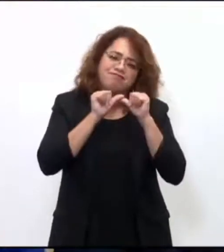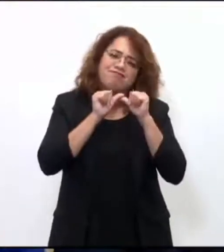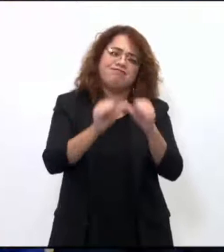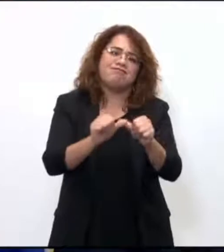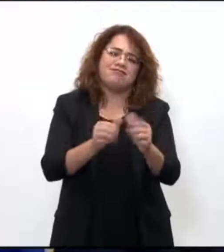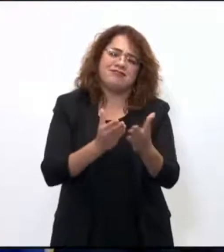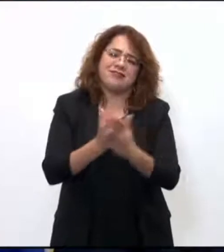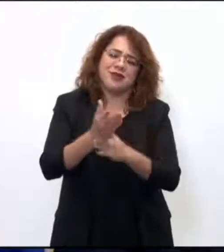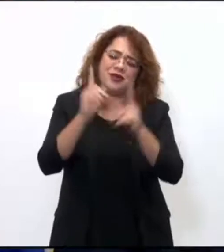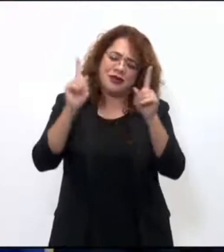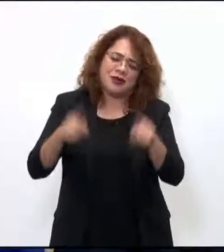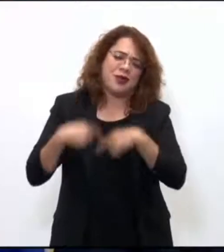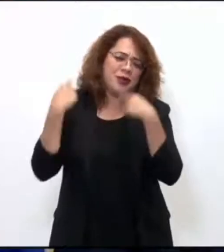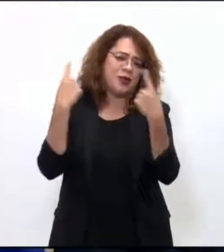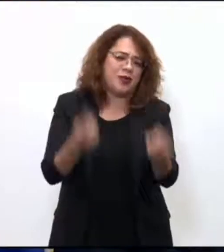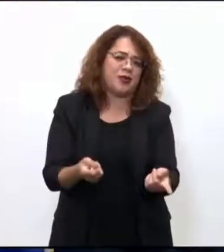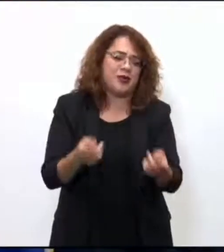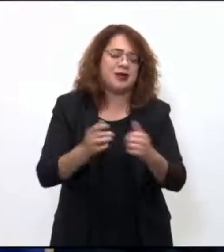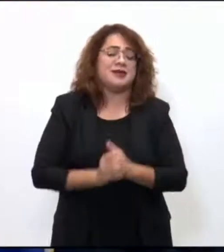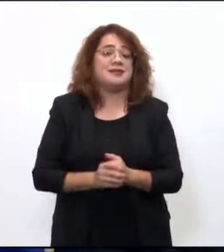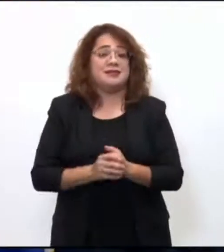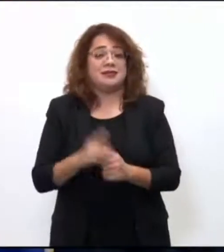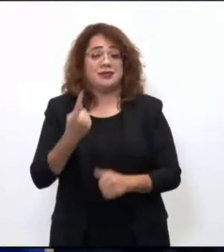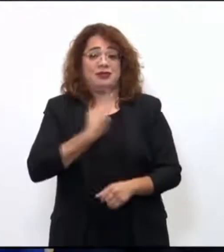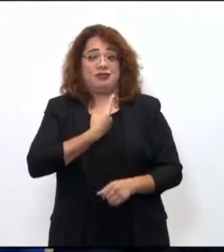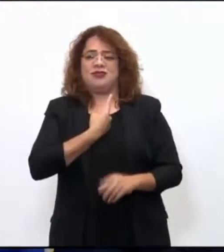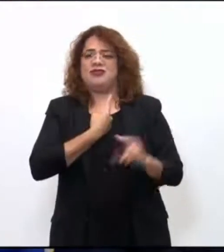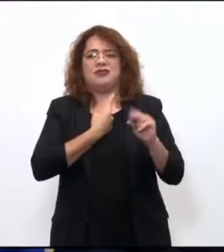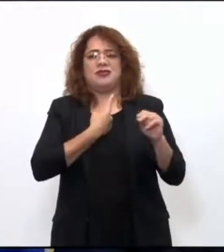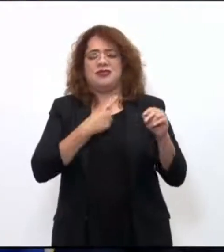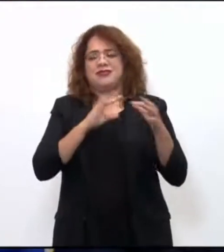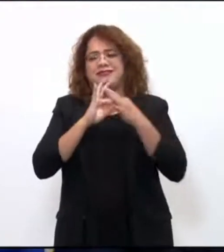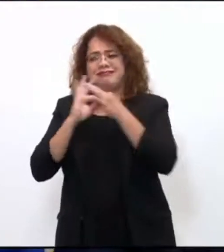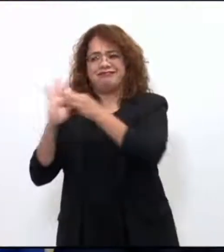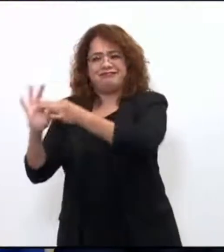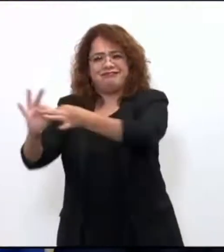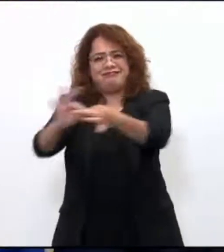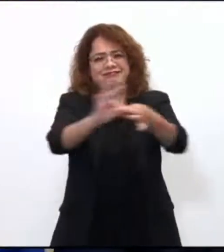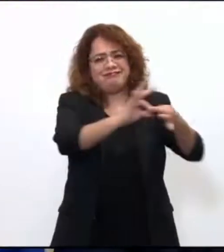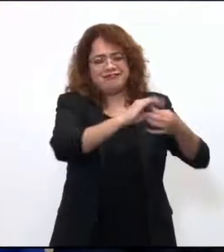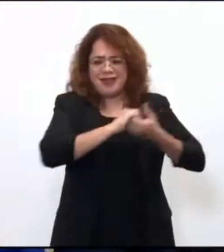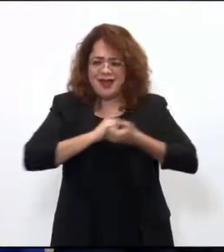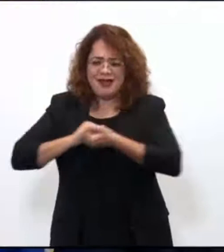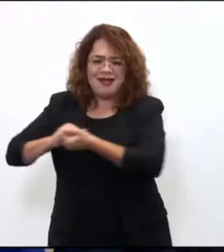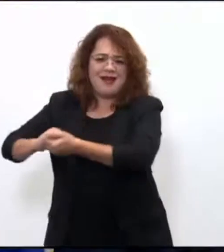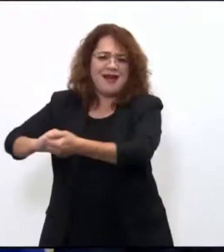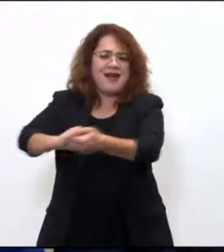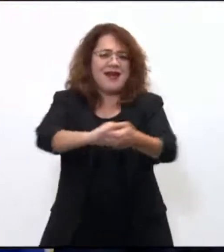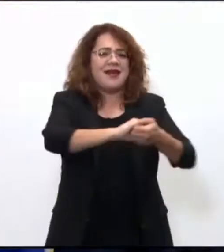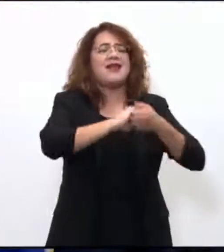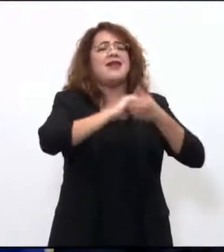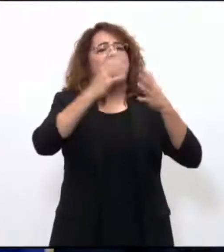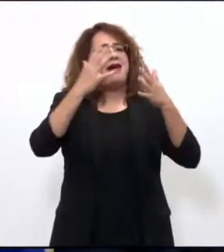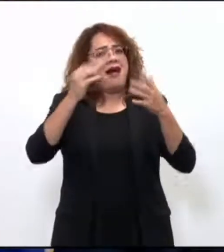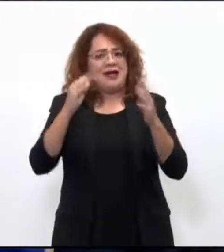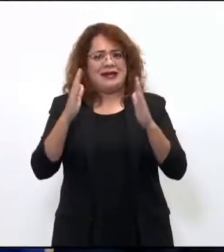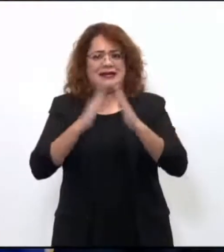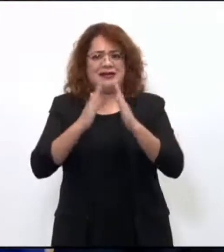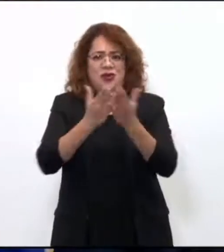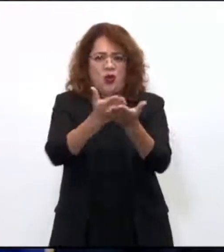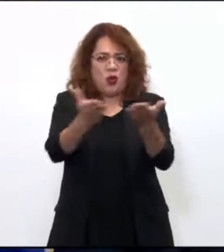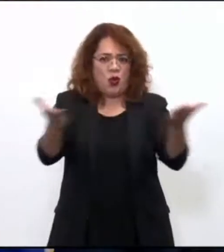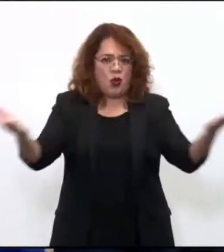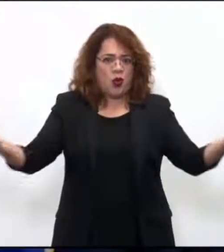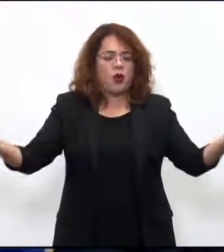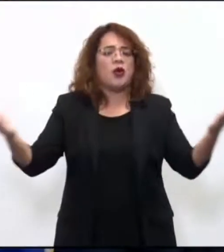Gracias a nuestros esfuerzos colectivos para reducir la propagación de COVID-19, Long Beach, junto con el